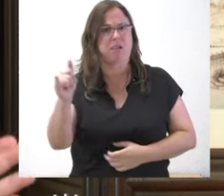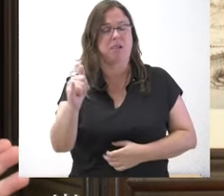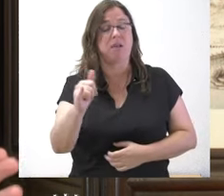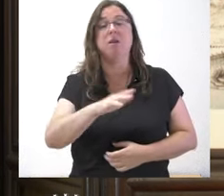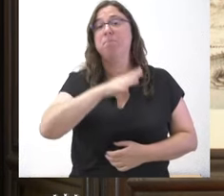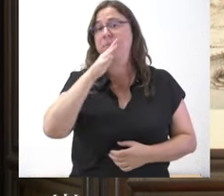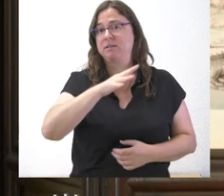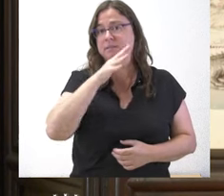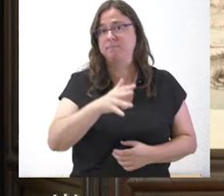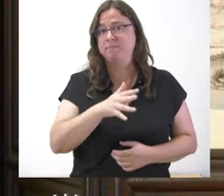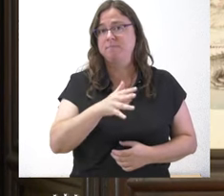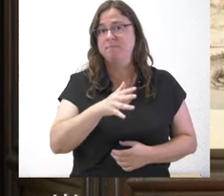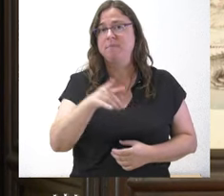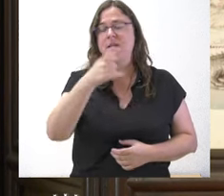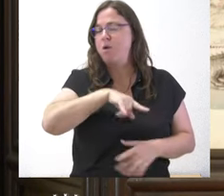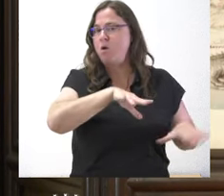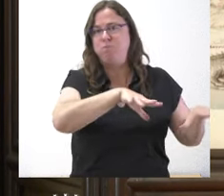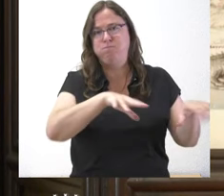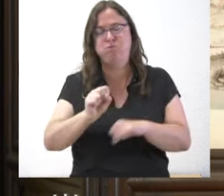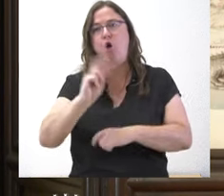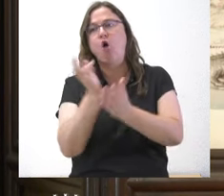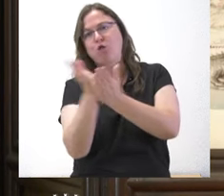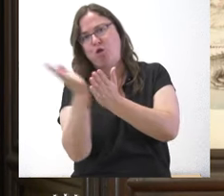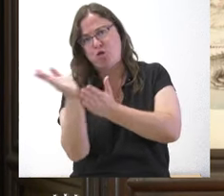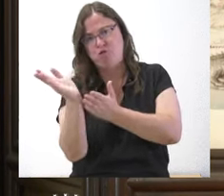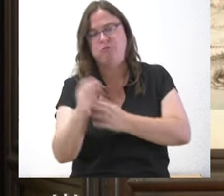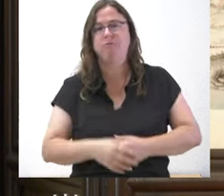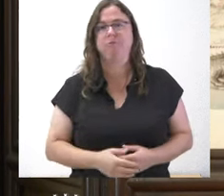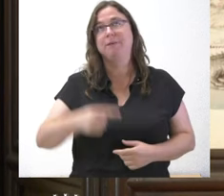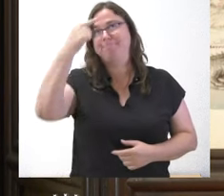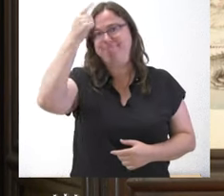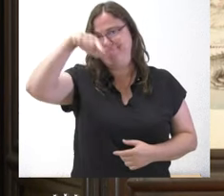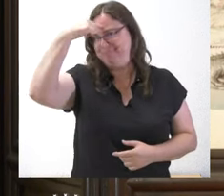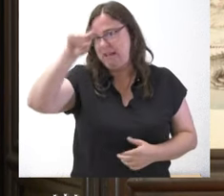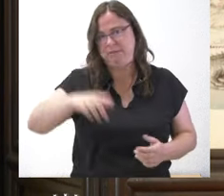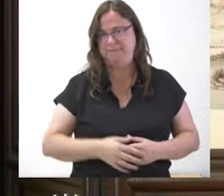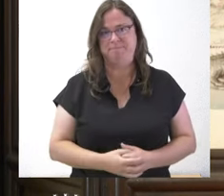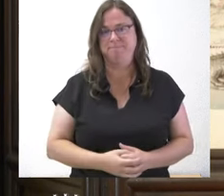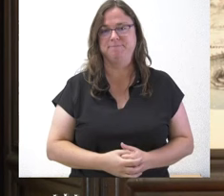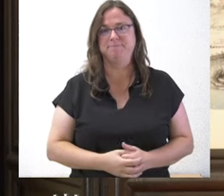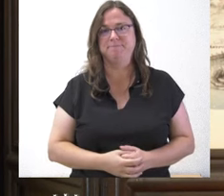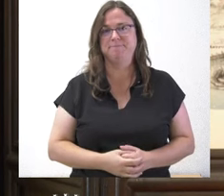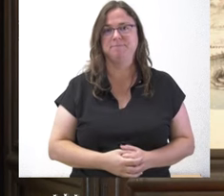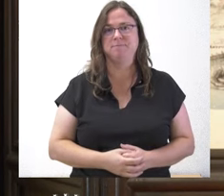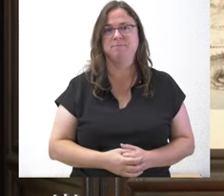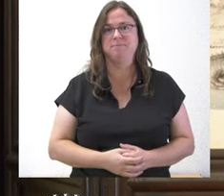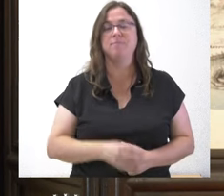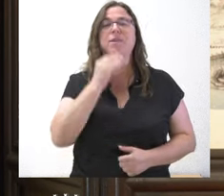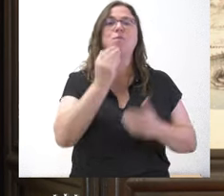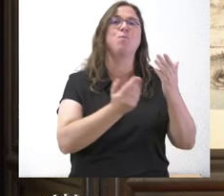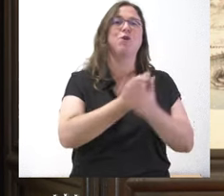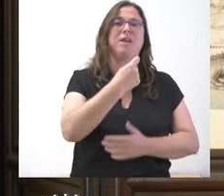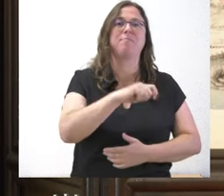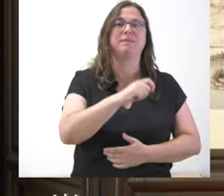ocurre que están más ocupados en otras cuestiones que están en la mente de todos ustedes Buenos días presidente